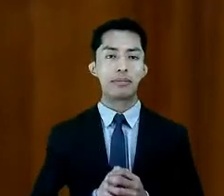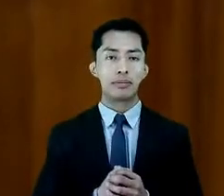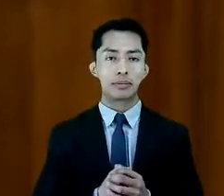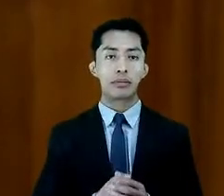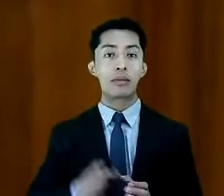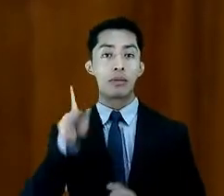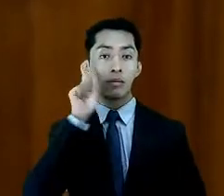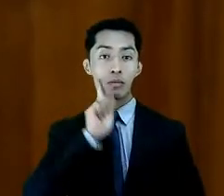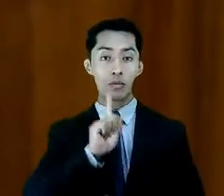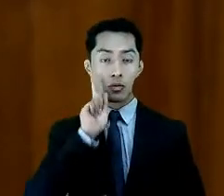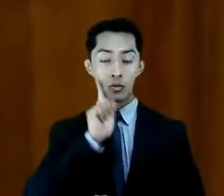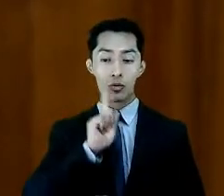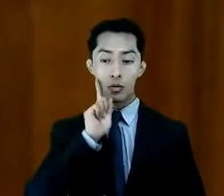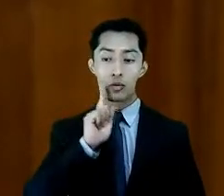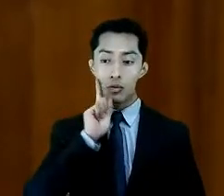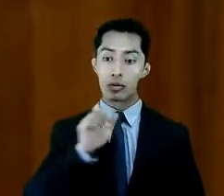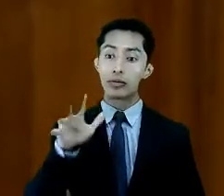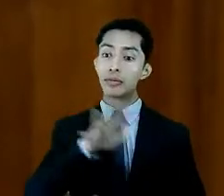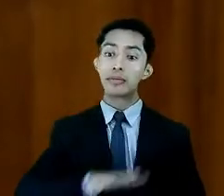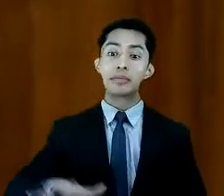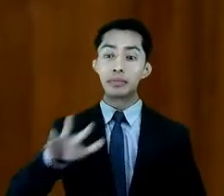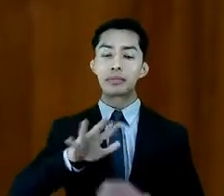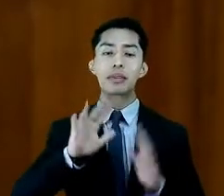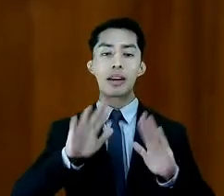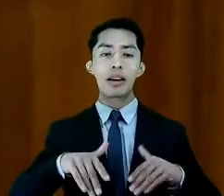Las mujeres salen a las calles,